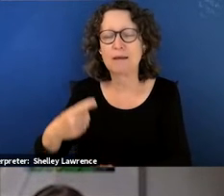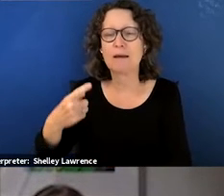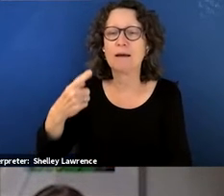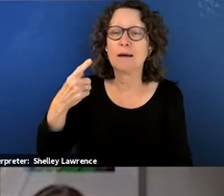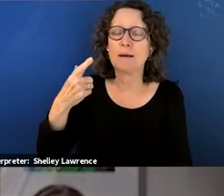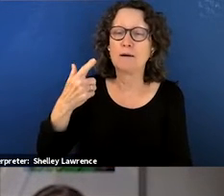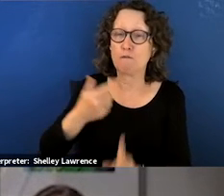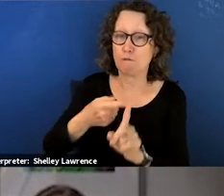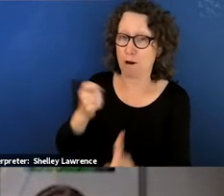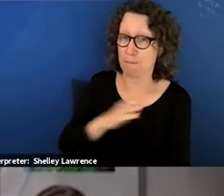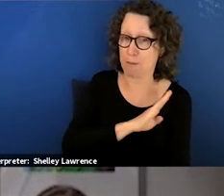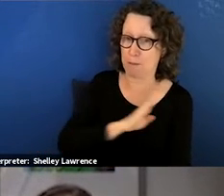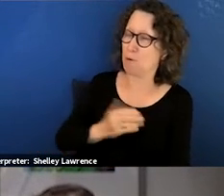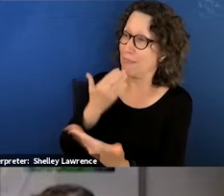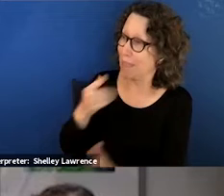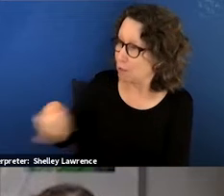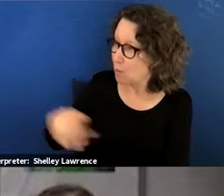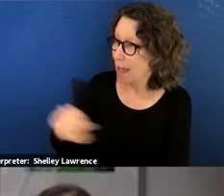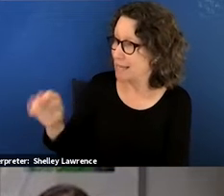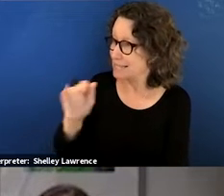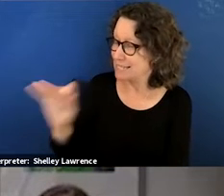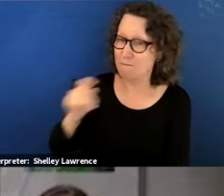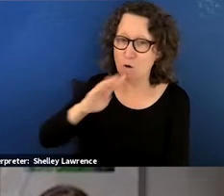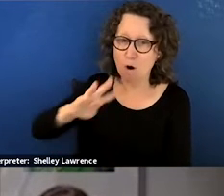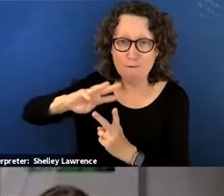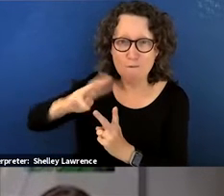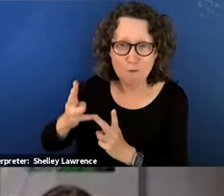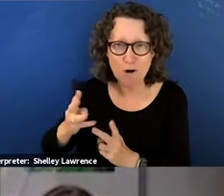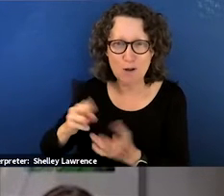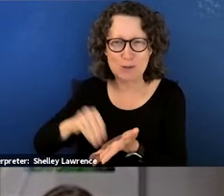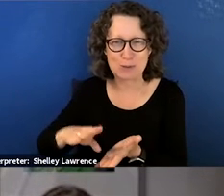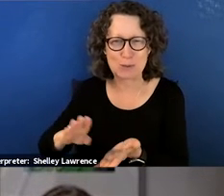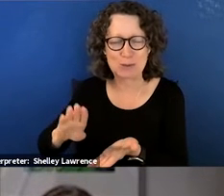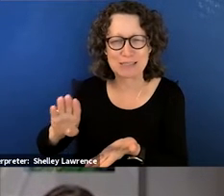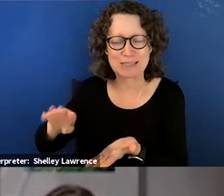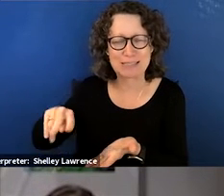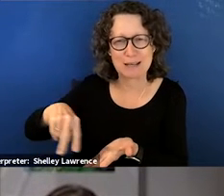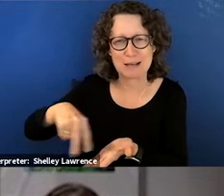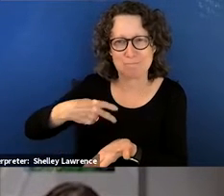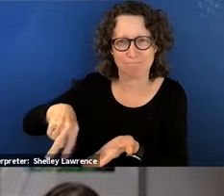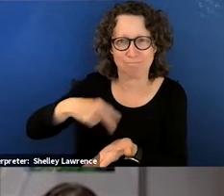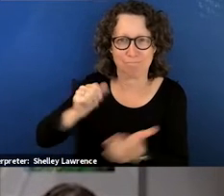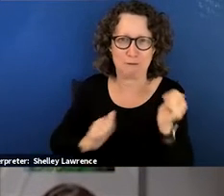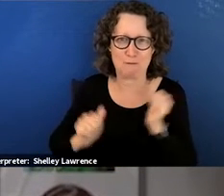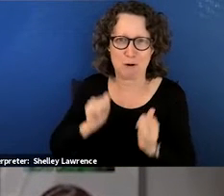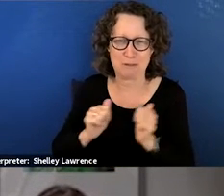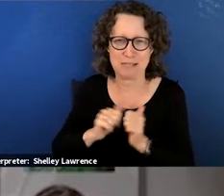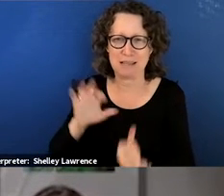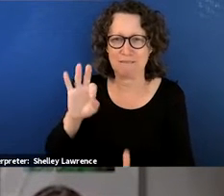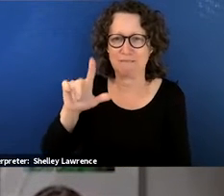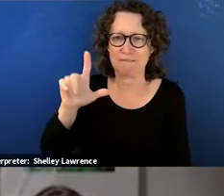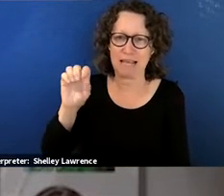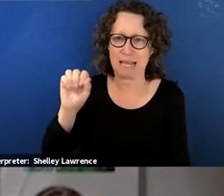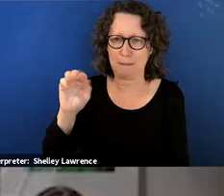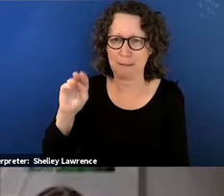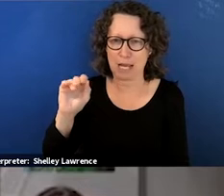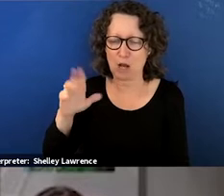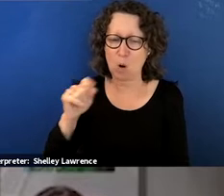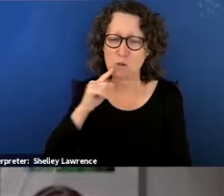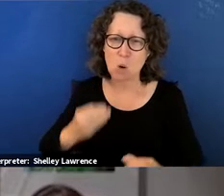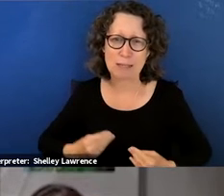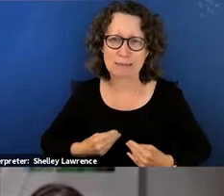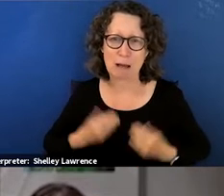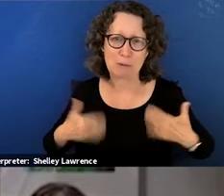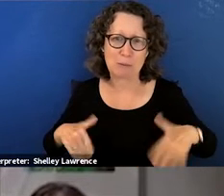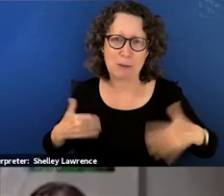en nombre del consejo, yo también quiero agradecerle a usted y al personal por ese baile de flamenco. Fue